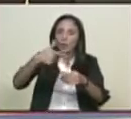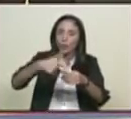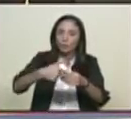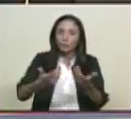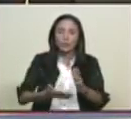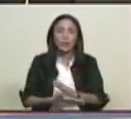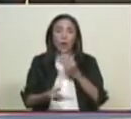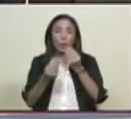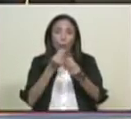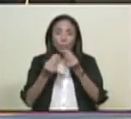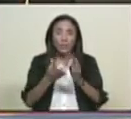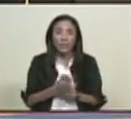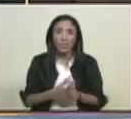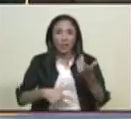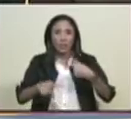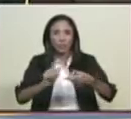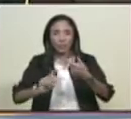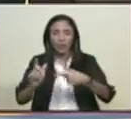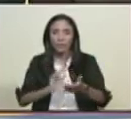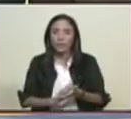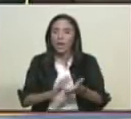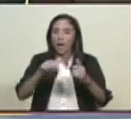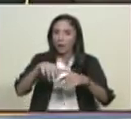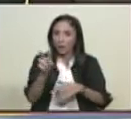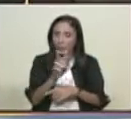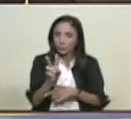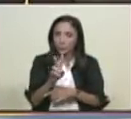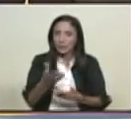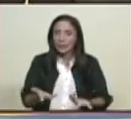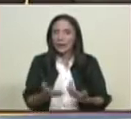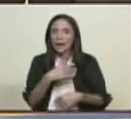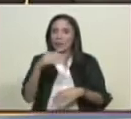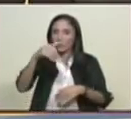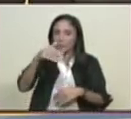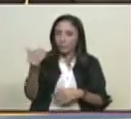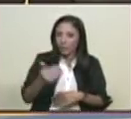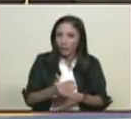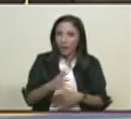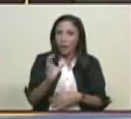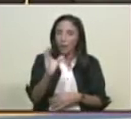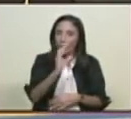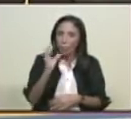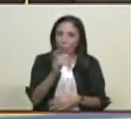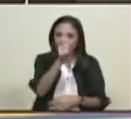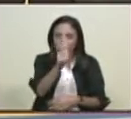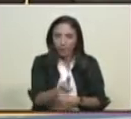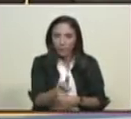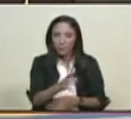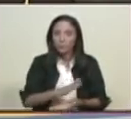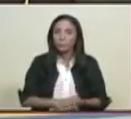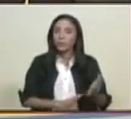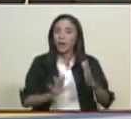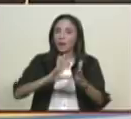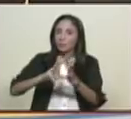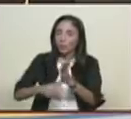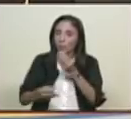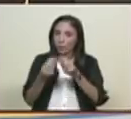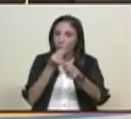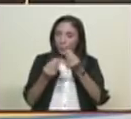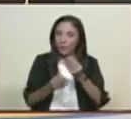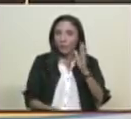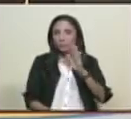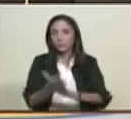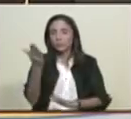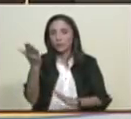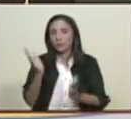productos esenciales, se los llevan, contra el tráfico de droga, contra el paramilitarismo, todos males que nos